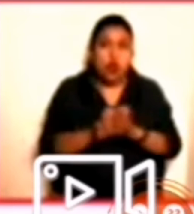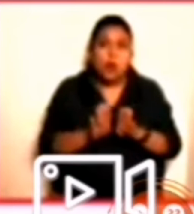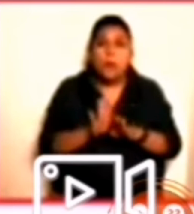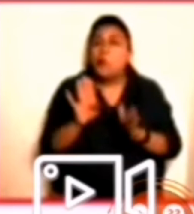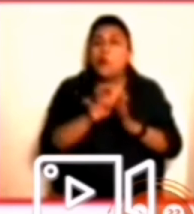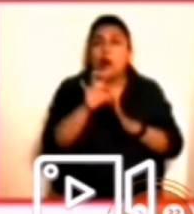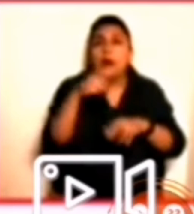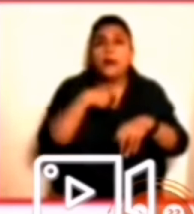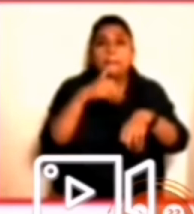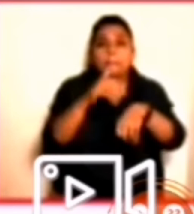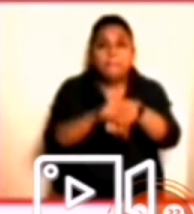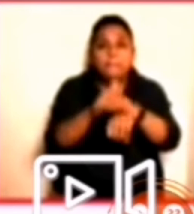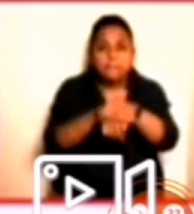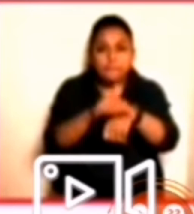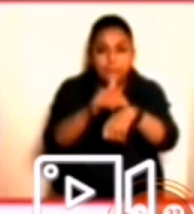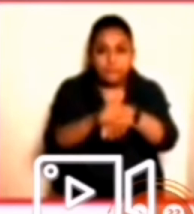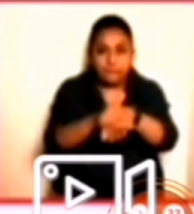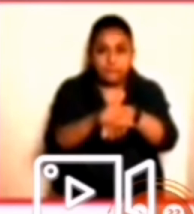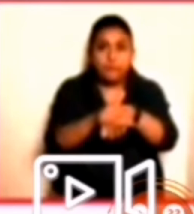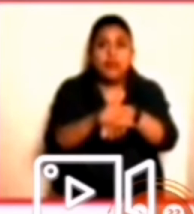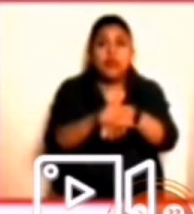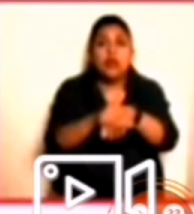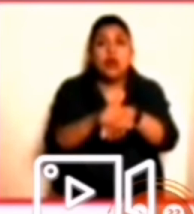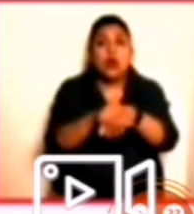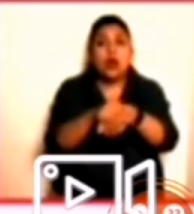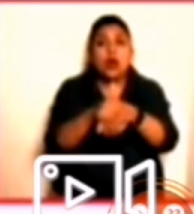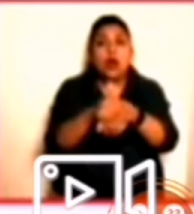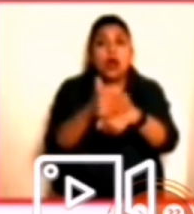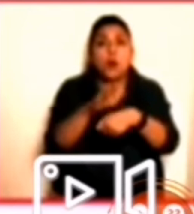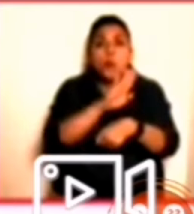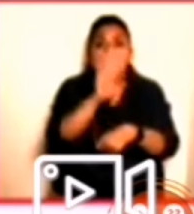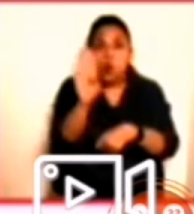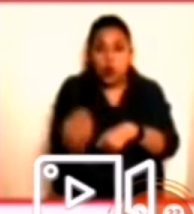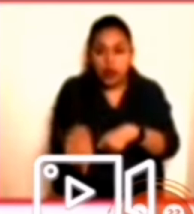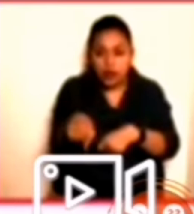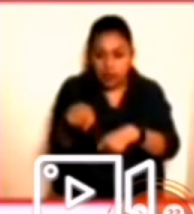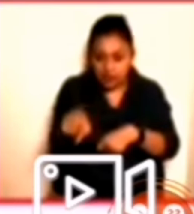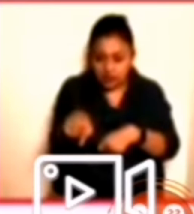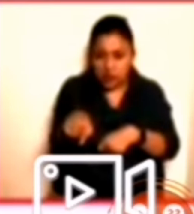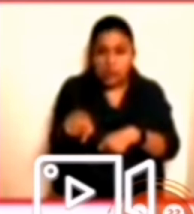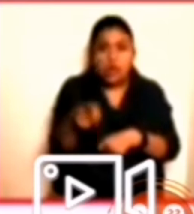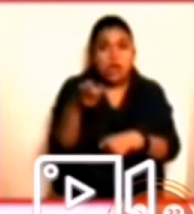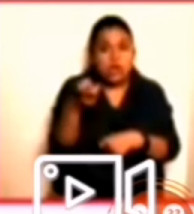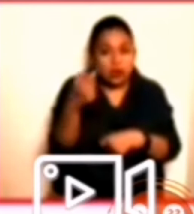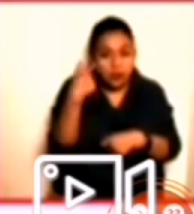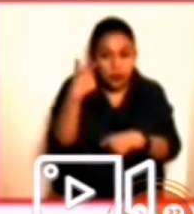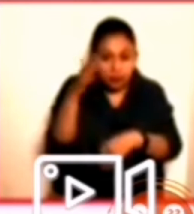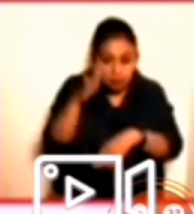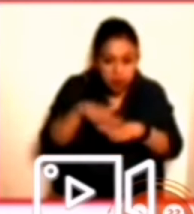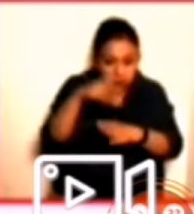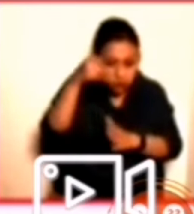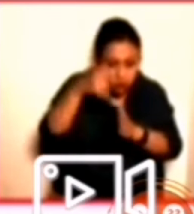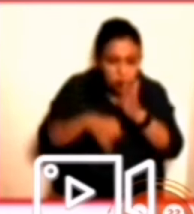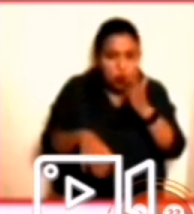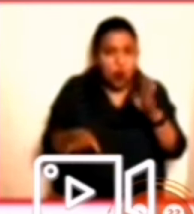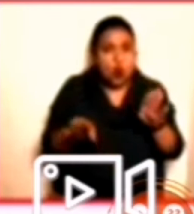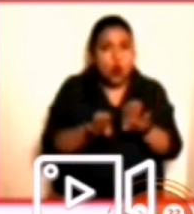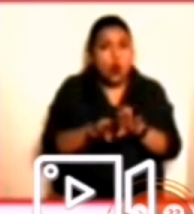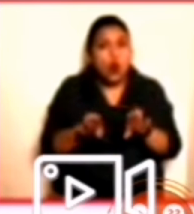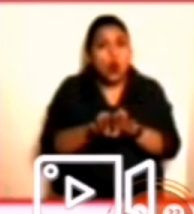amigo concluye un ciclo y a partir de ahí podemos ver con más profundidad